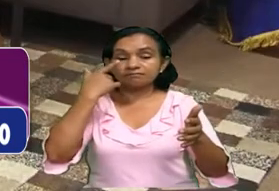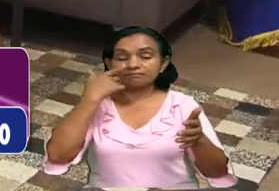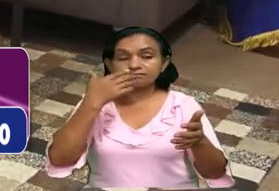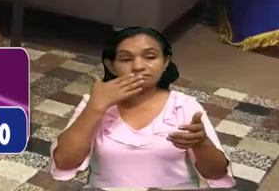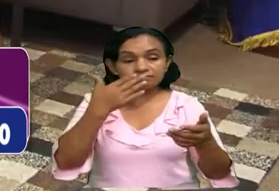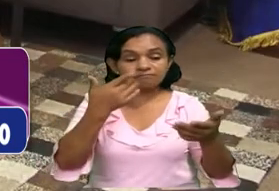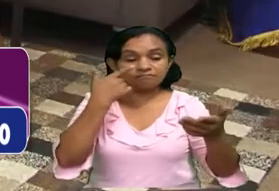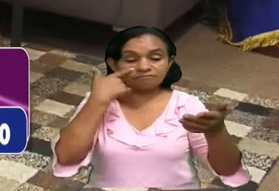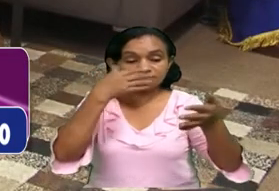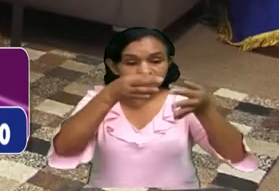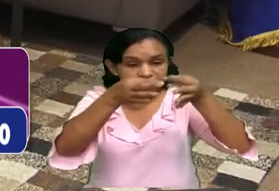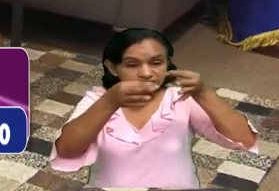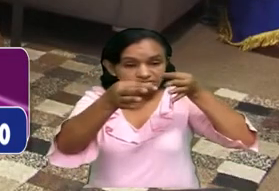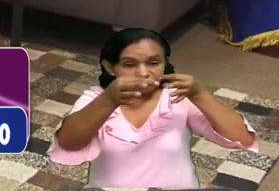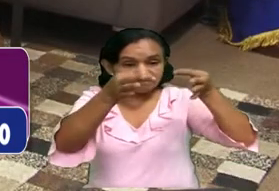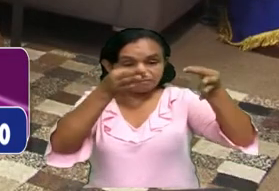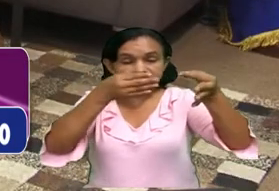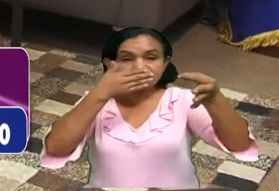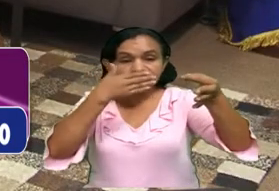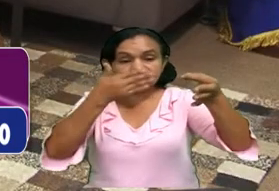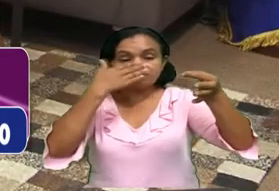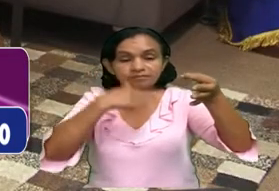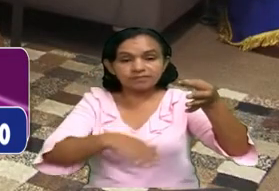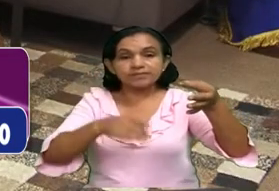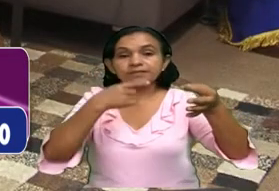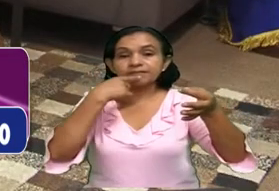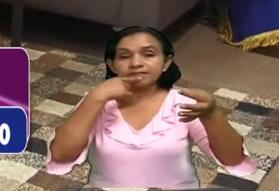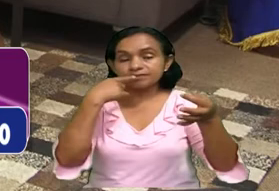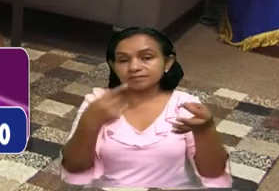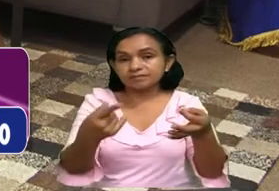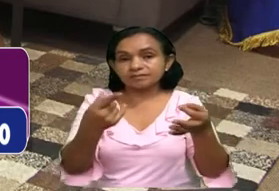calidad y, por decirlo también de manera clara,